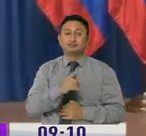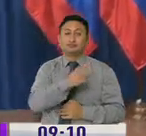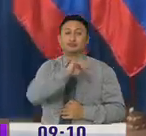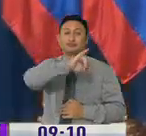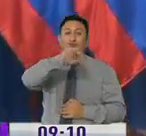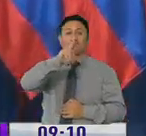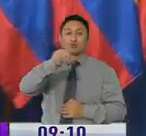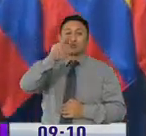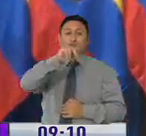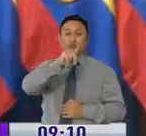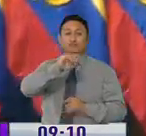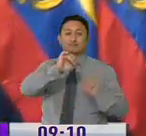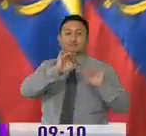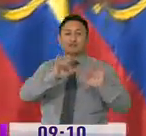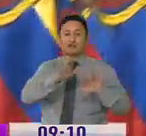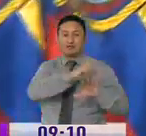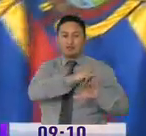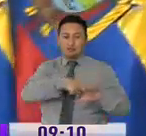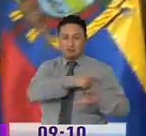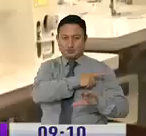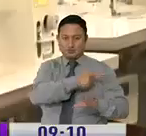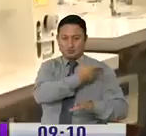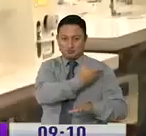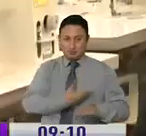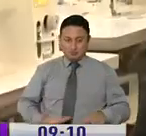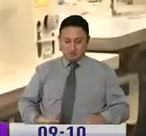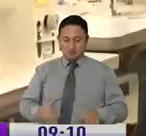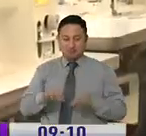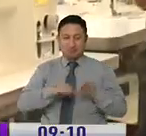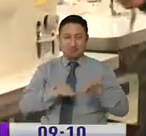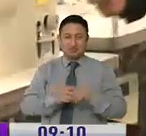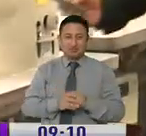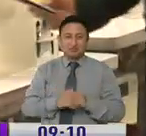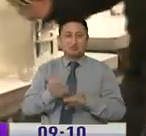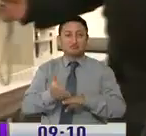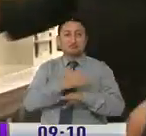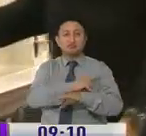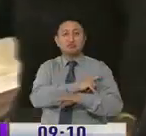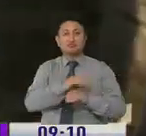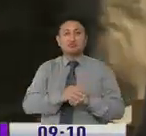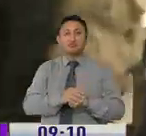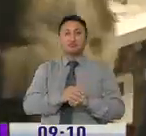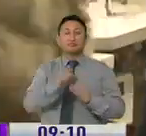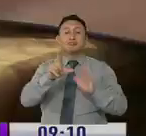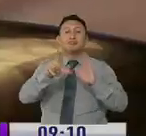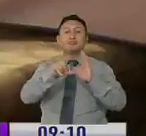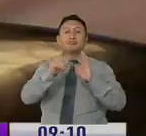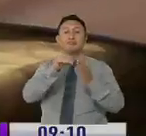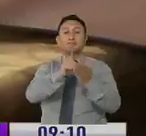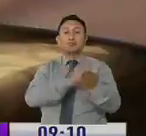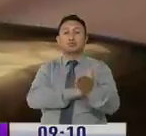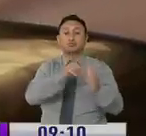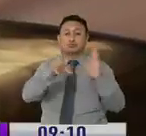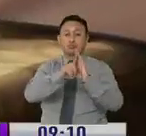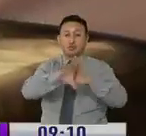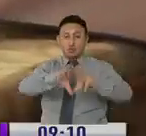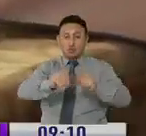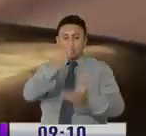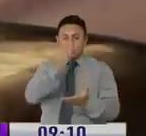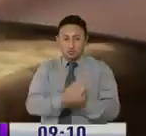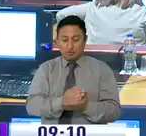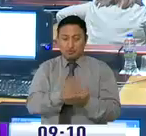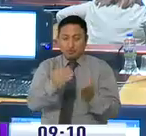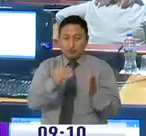Sebastián Roldán, secretario particular de la presidencia, explicó algunos de los elementos que se incluyeron en el proyecto de ley anticorrupción que